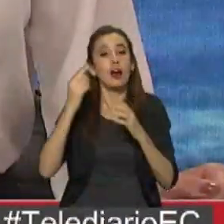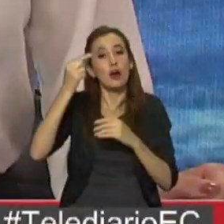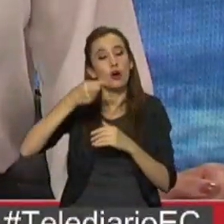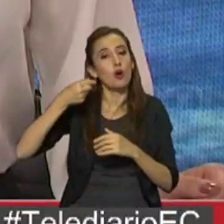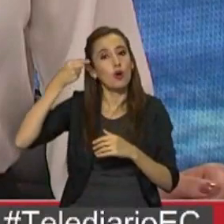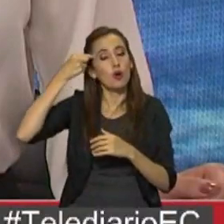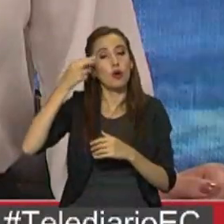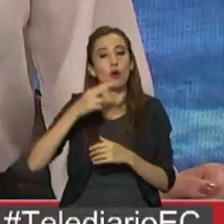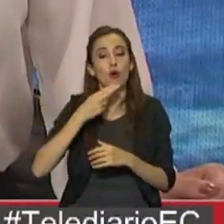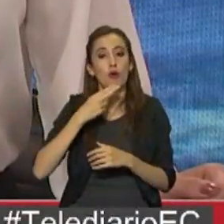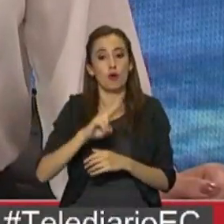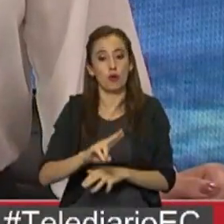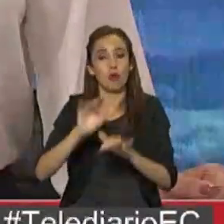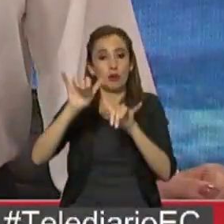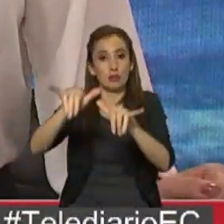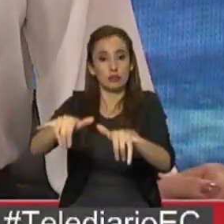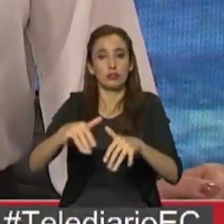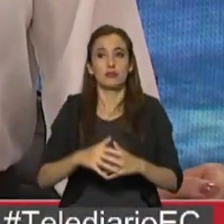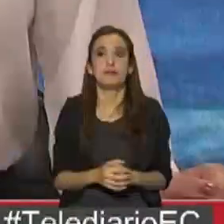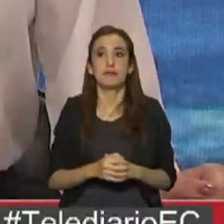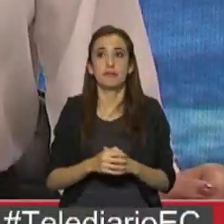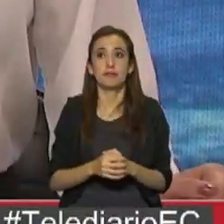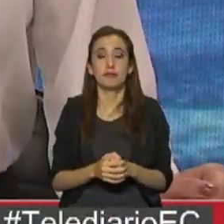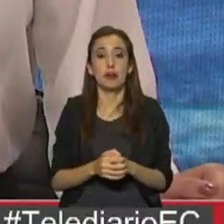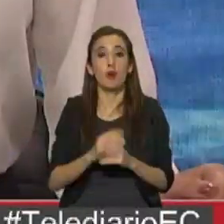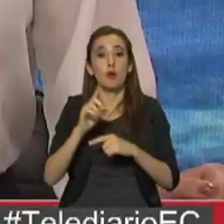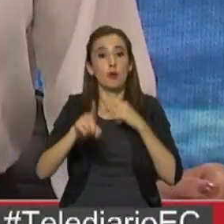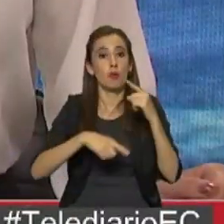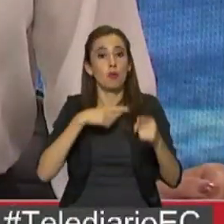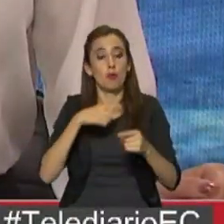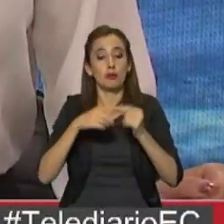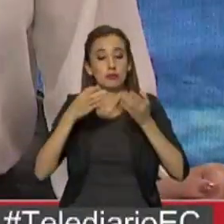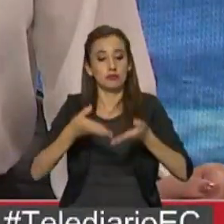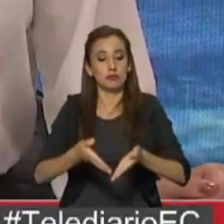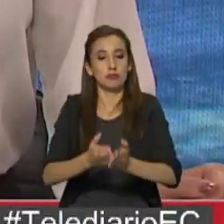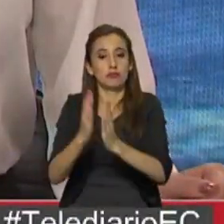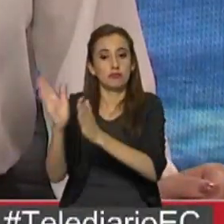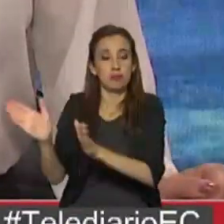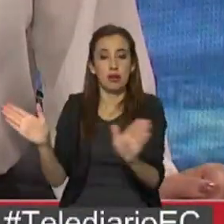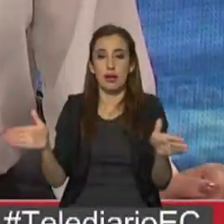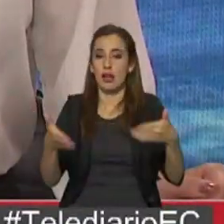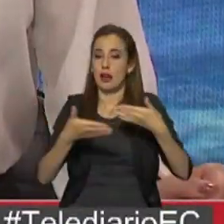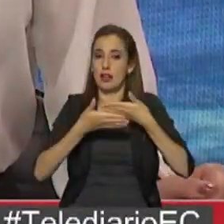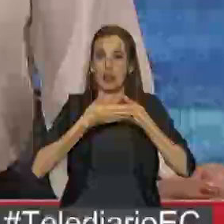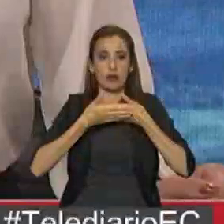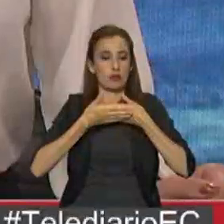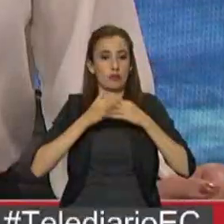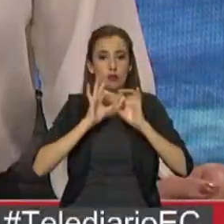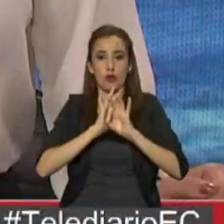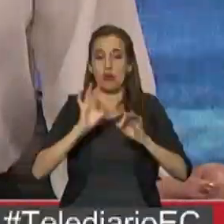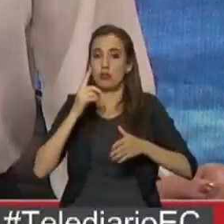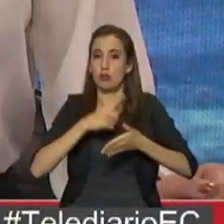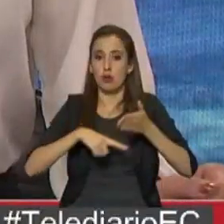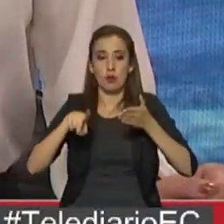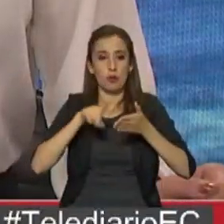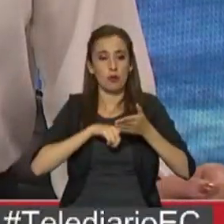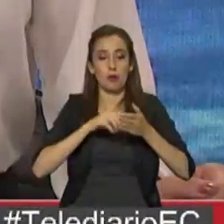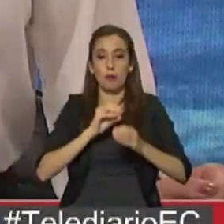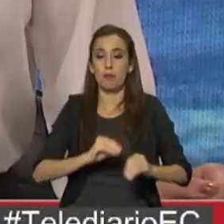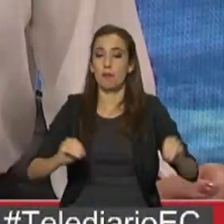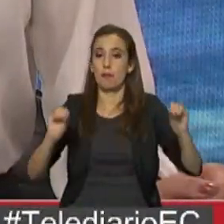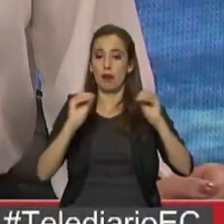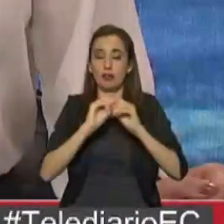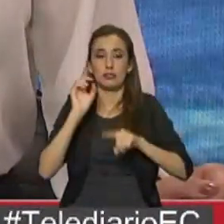desembarco en el puerto de montevideo con este desembarco el gobierno de ese país cerró su corredor humanitario y no permitirá la llegada de más cruceros